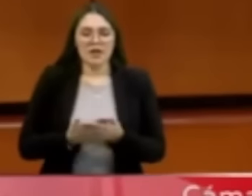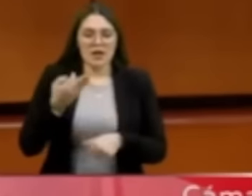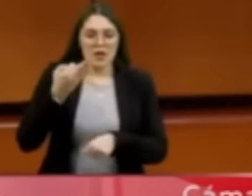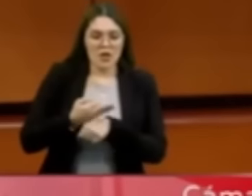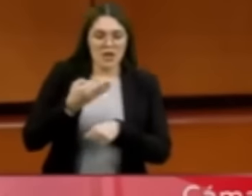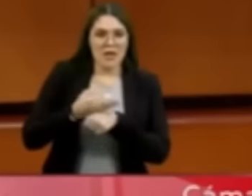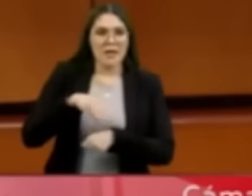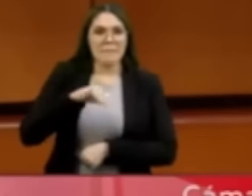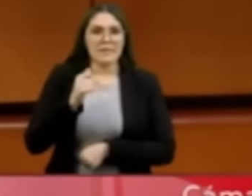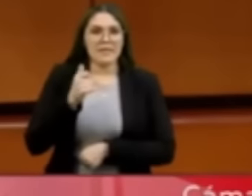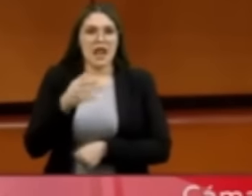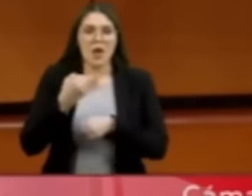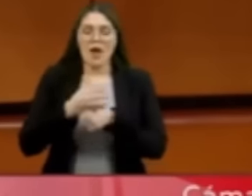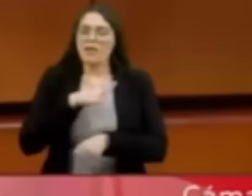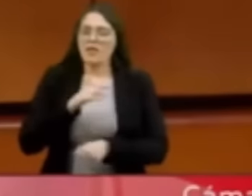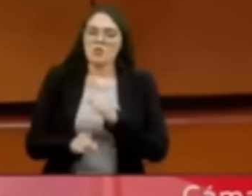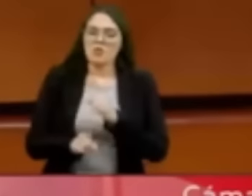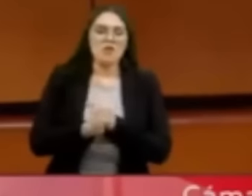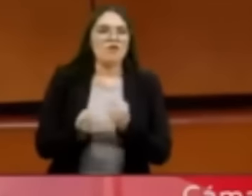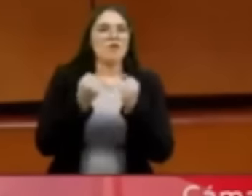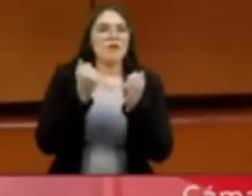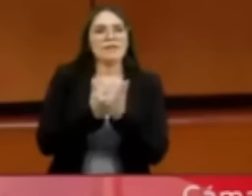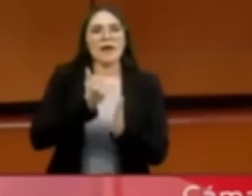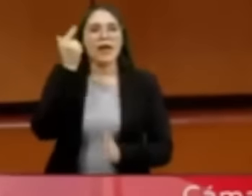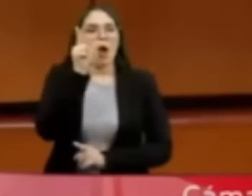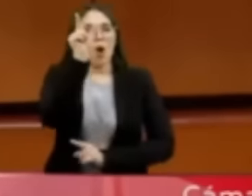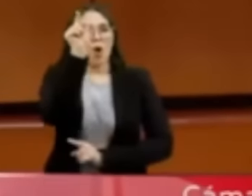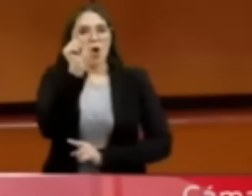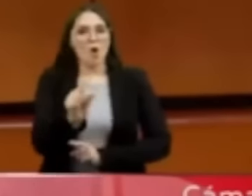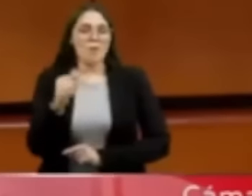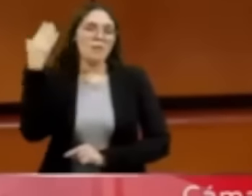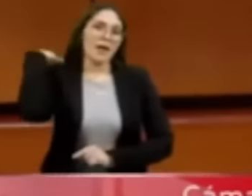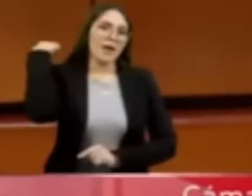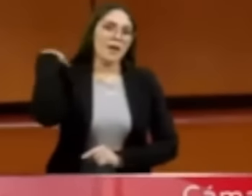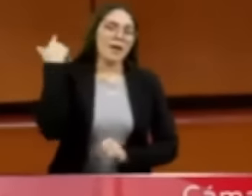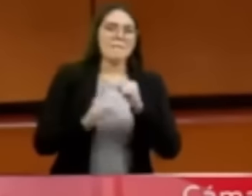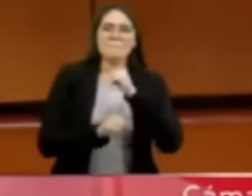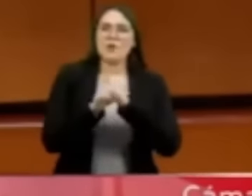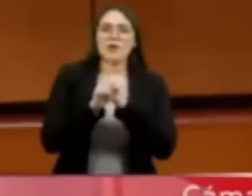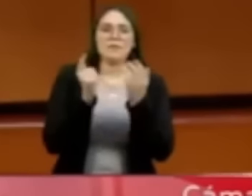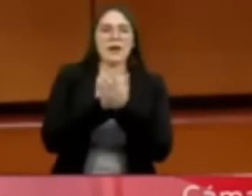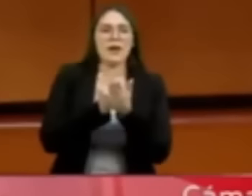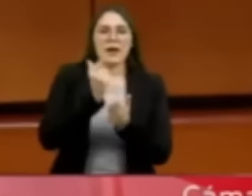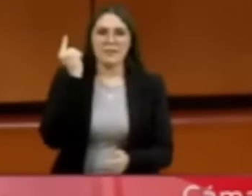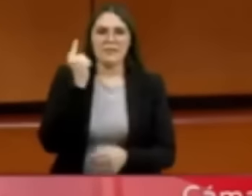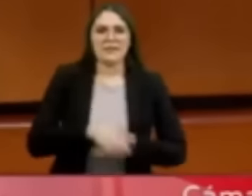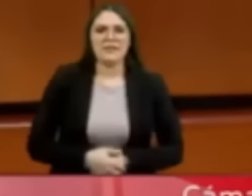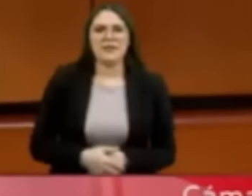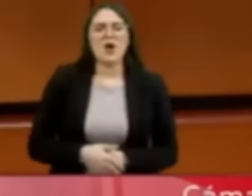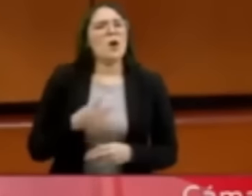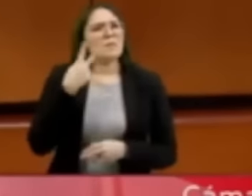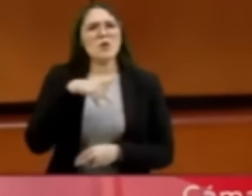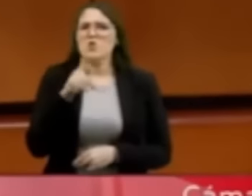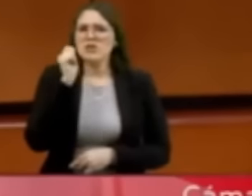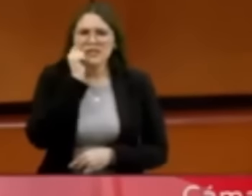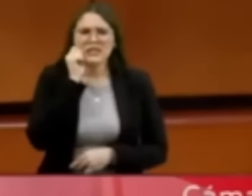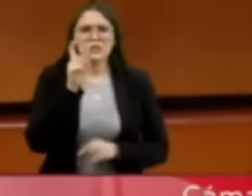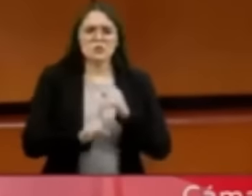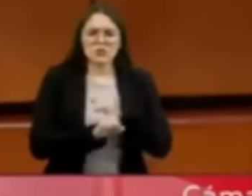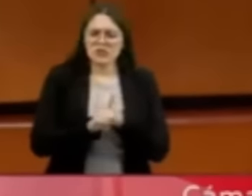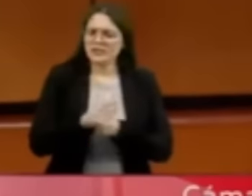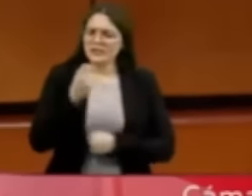grave en la columna cervical. Se sabe, hace meses que está con ese problema. Aún así, Marco, Miguel recorrió